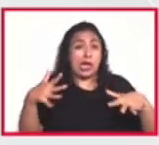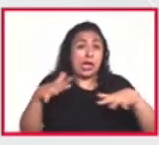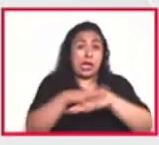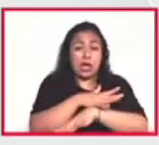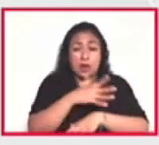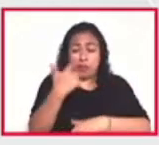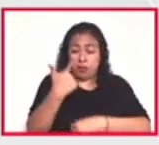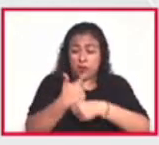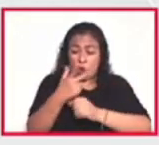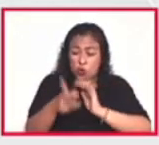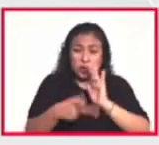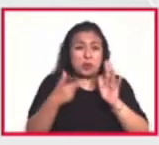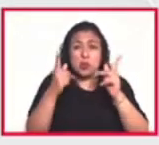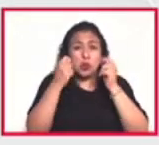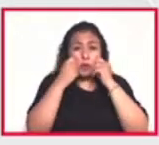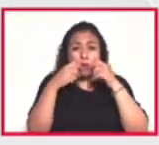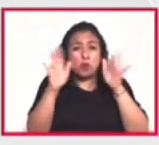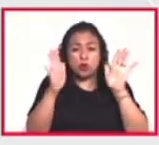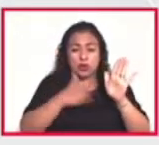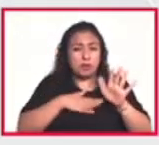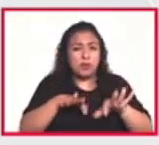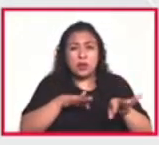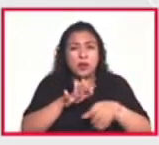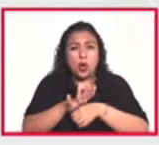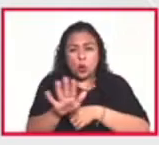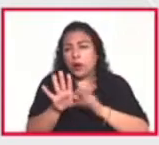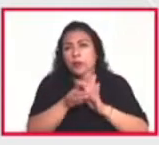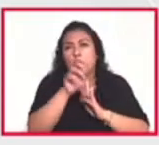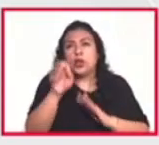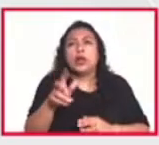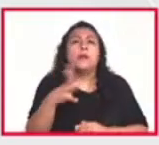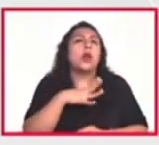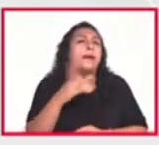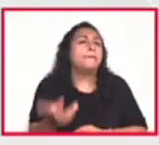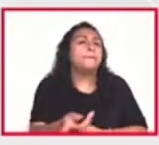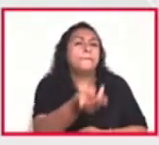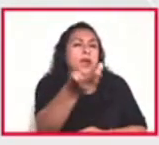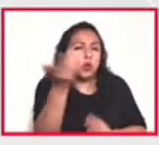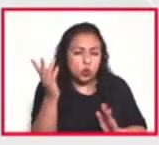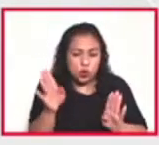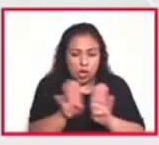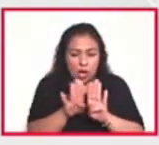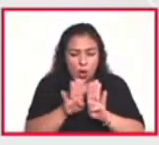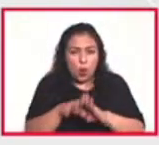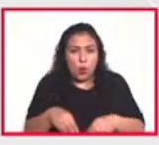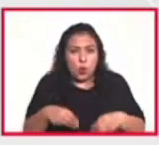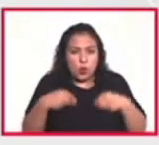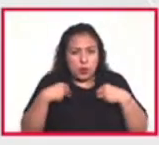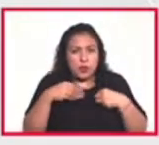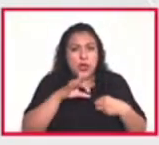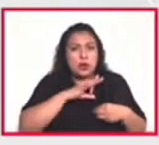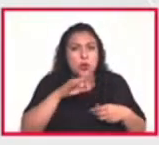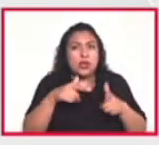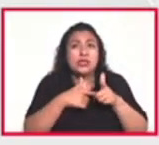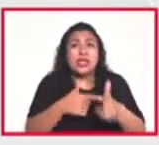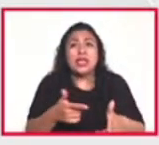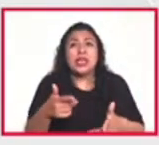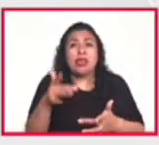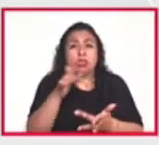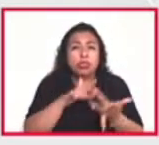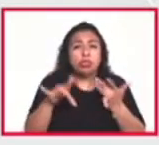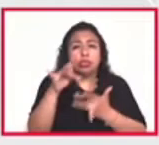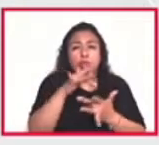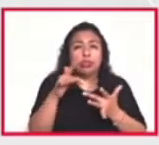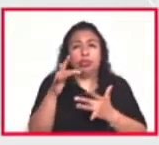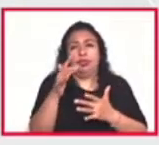sin importar a lo que nos dediquemos. Por ejemplo, ahí va una pregunta: ¿cómo puede sobrevivir una de las discotecas más importantes